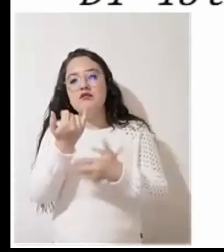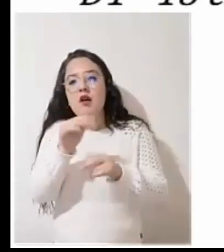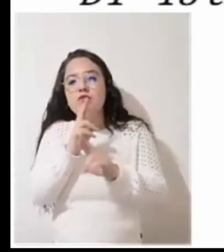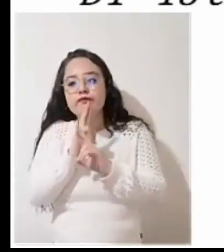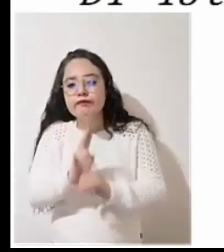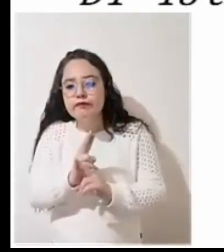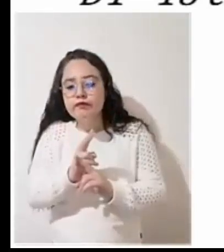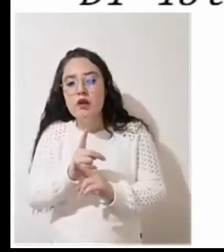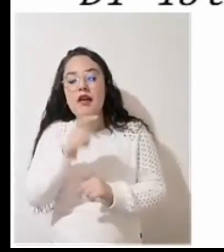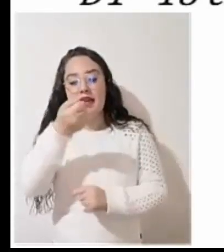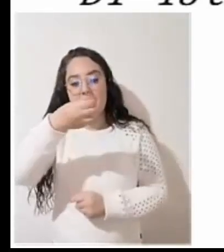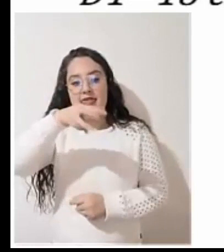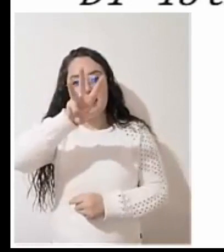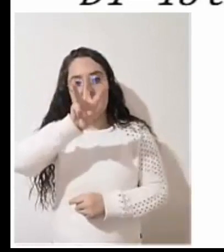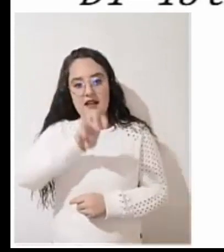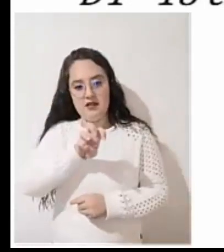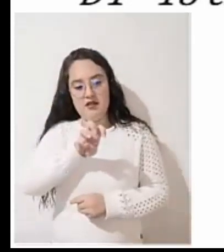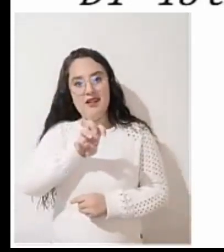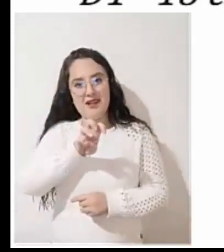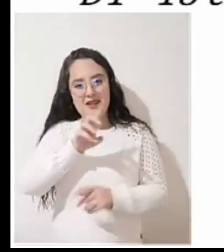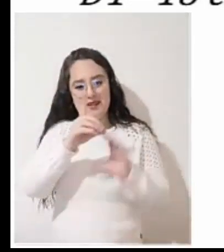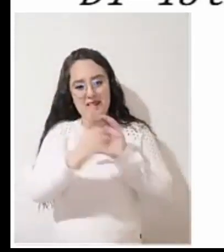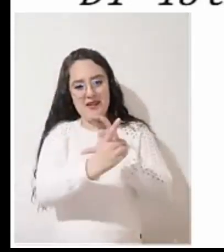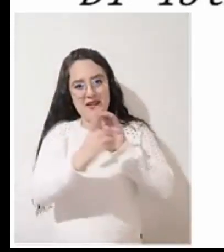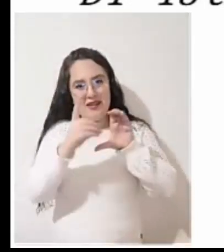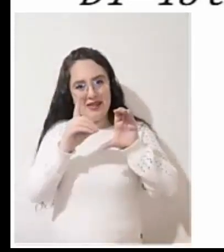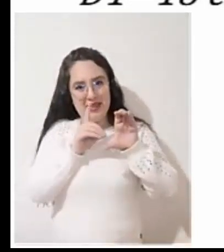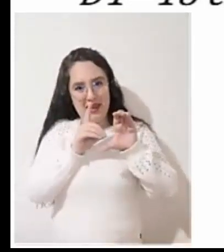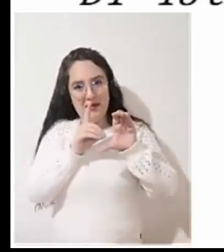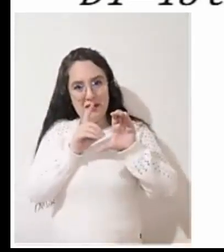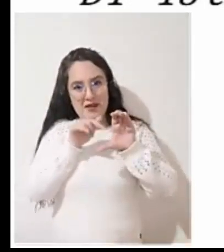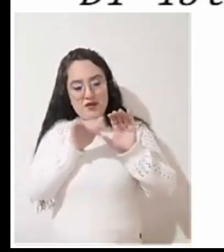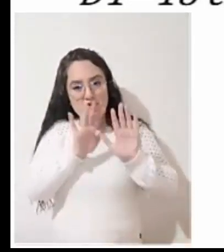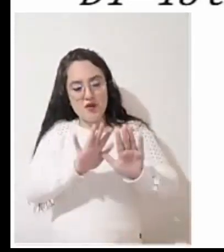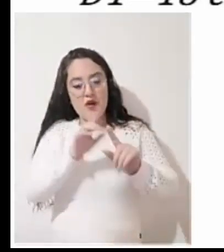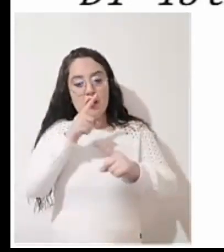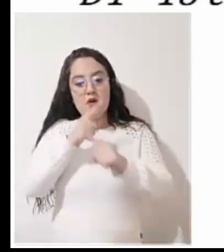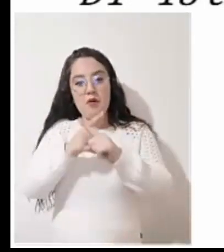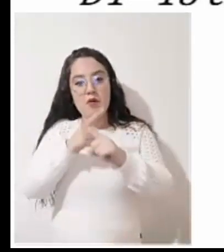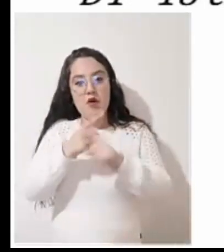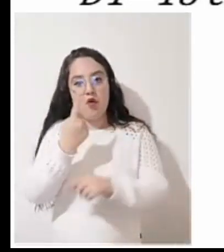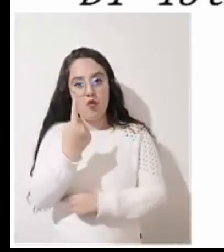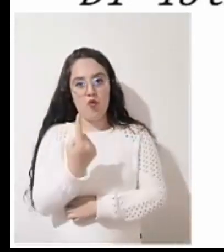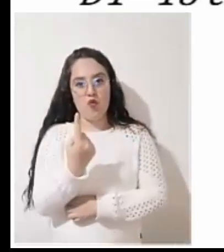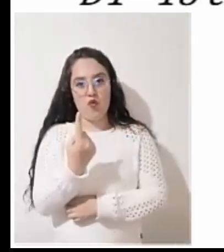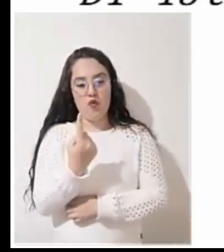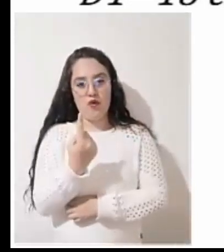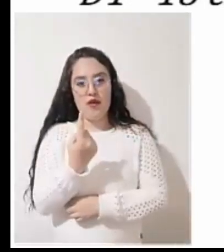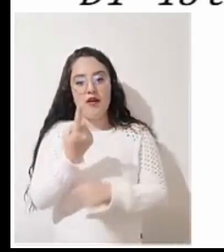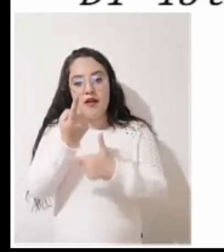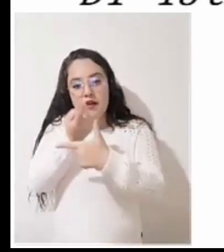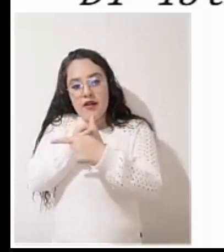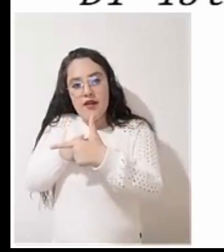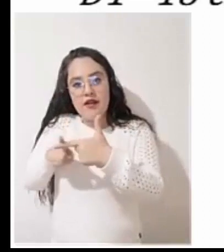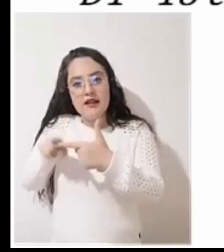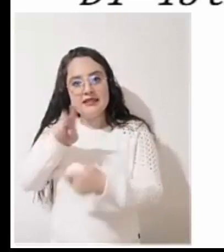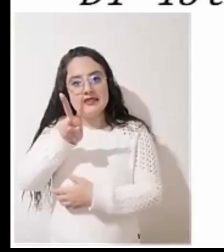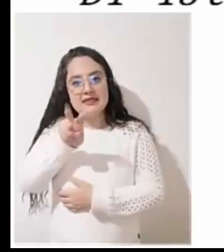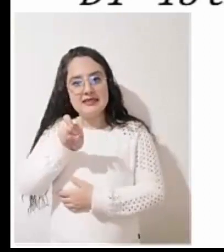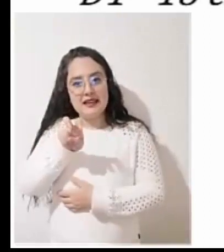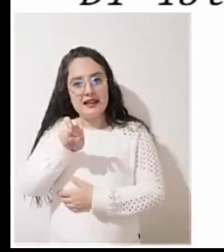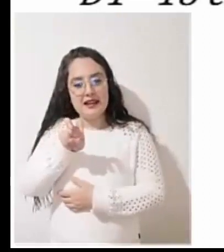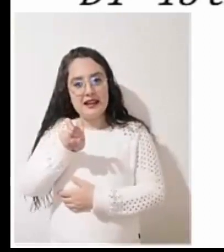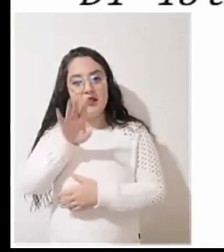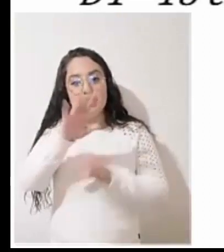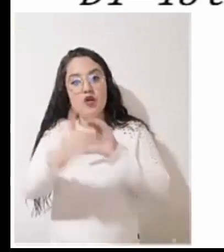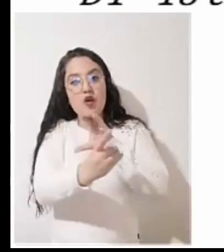valores que obtuvimos. 18, que era el diámetro de este piñón, multiplicado por 1, dividido en